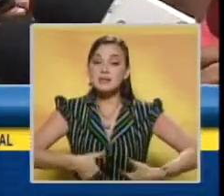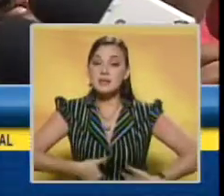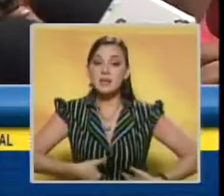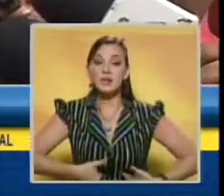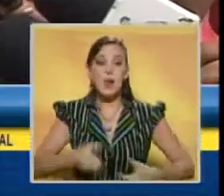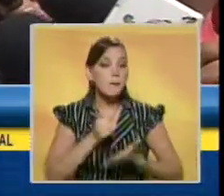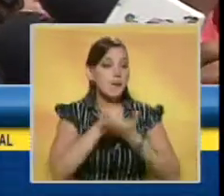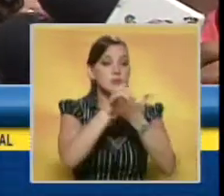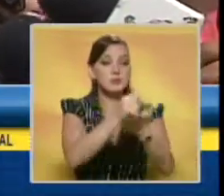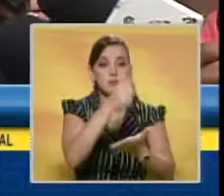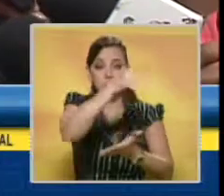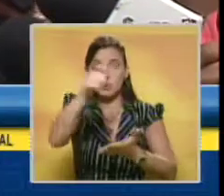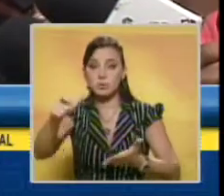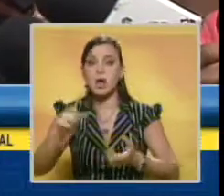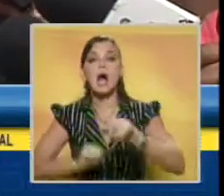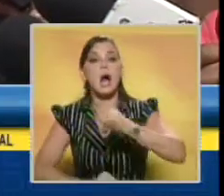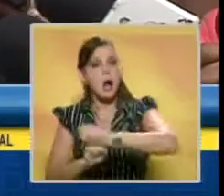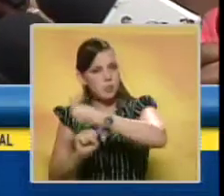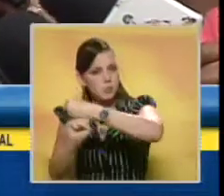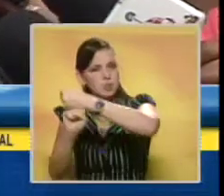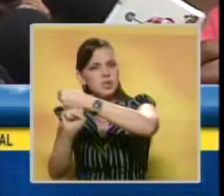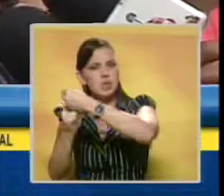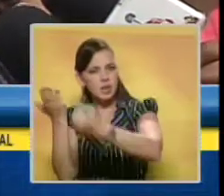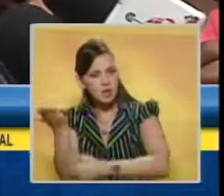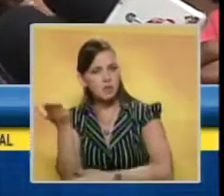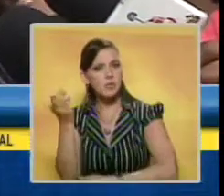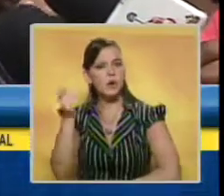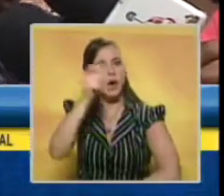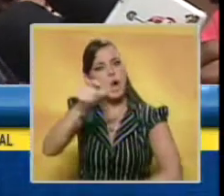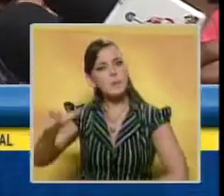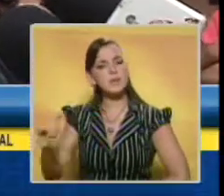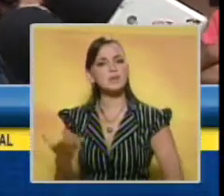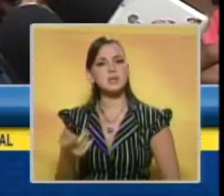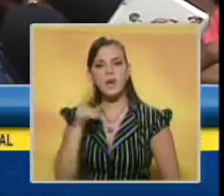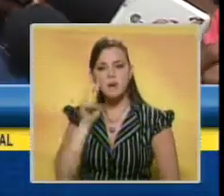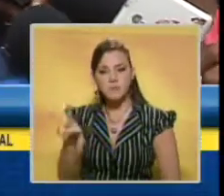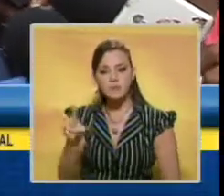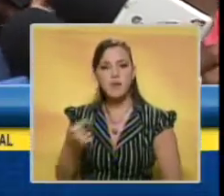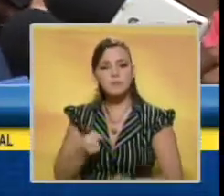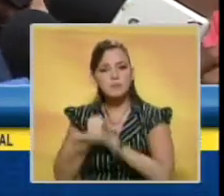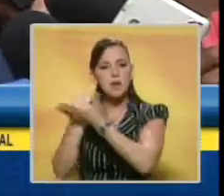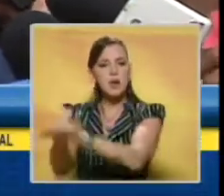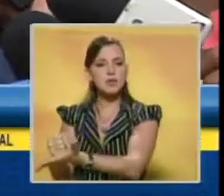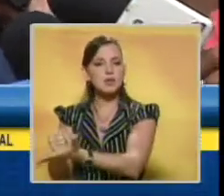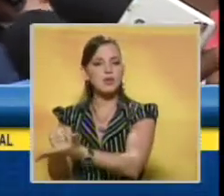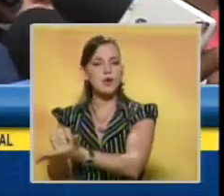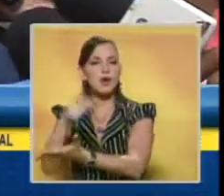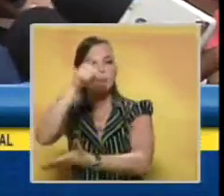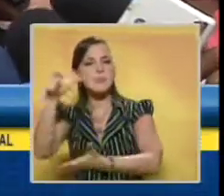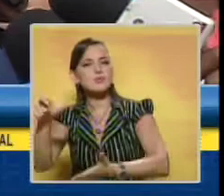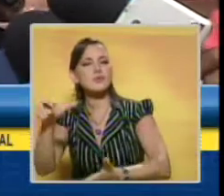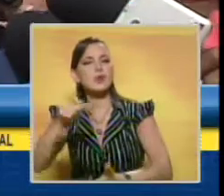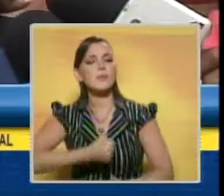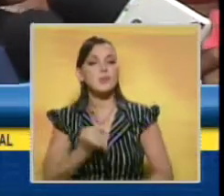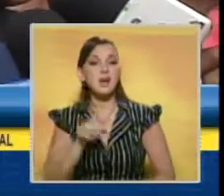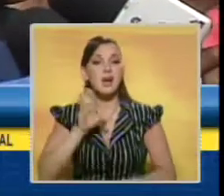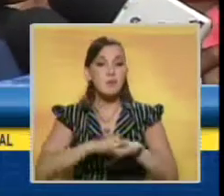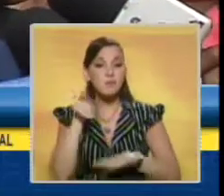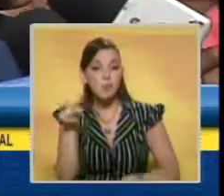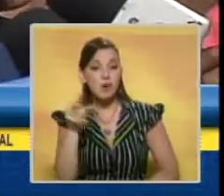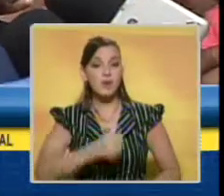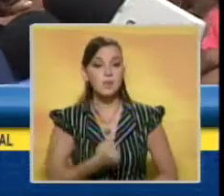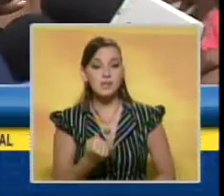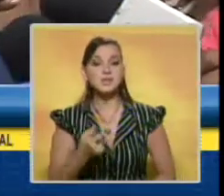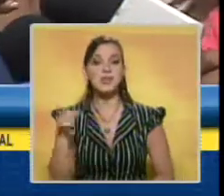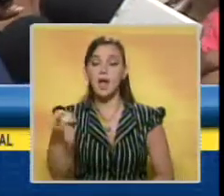tranquilidad de los demás. Apoyemos al policía, démosle el brazo al policía, démosle aliento al policía. El policía es un hombre